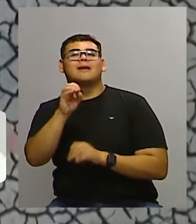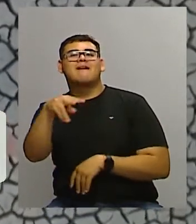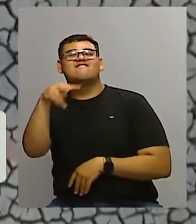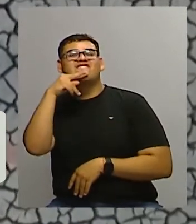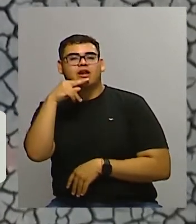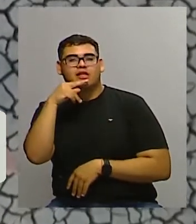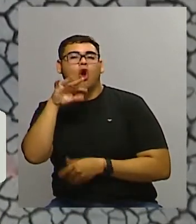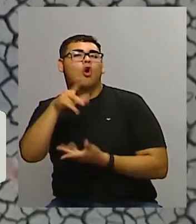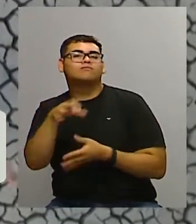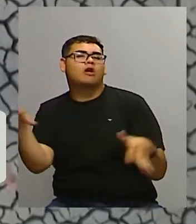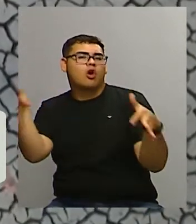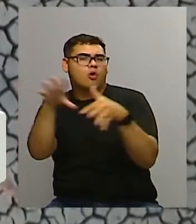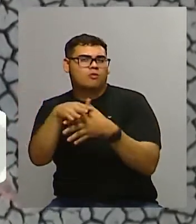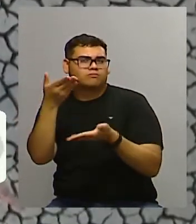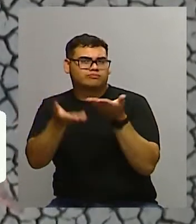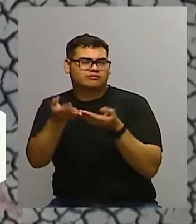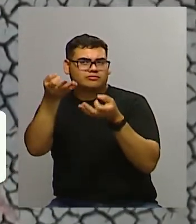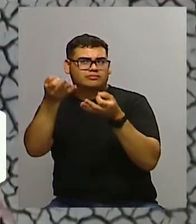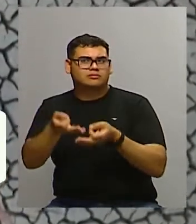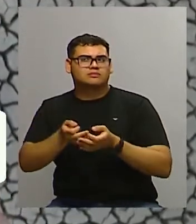que ciertos empleos o ciertas